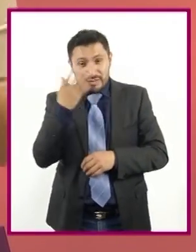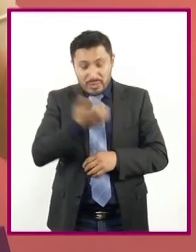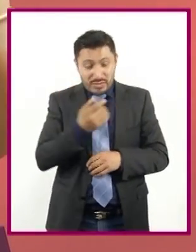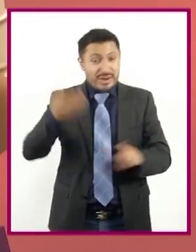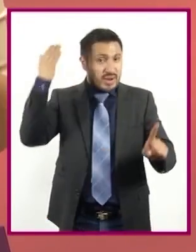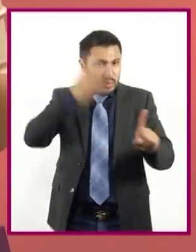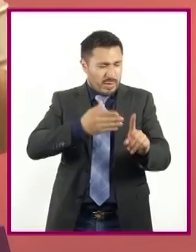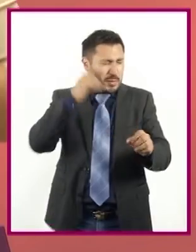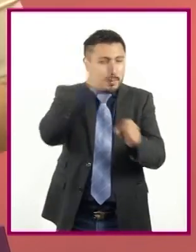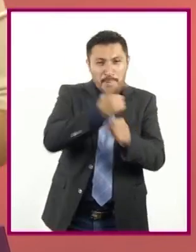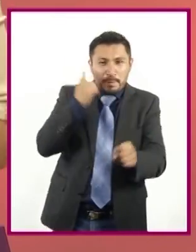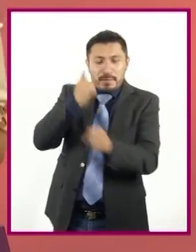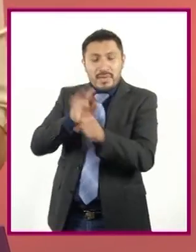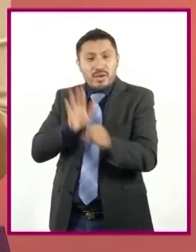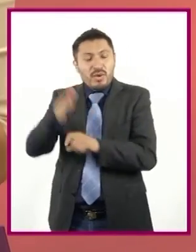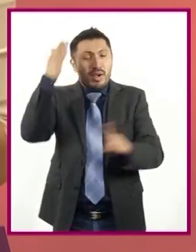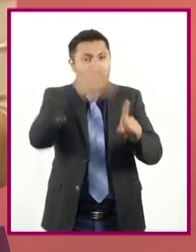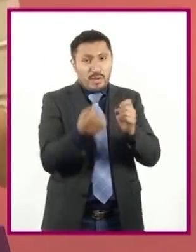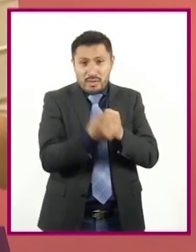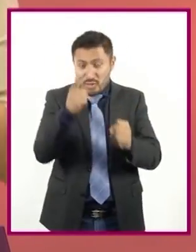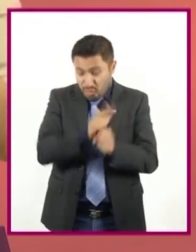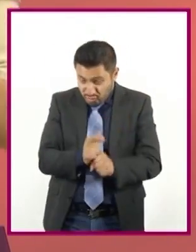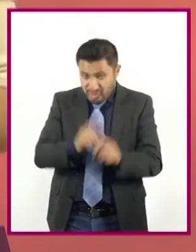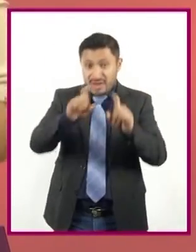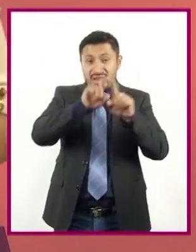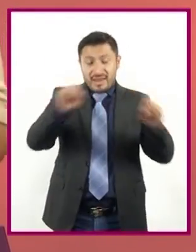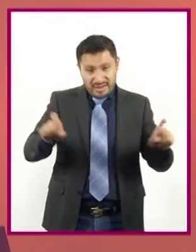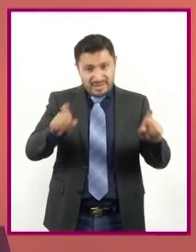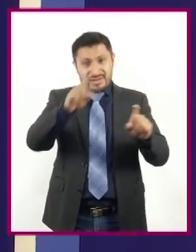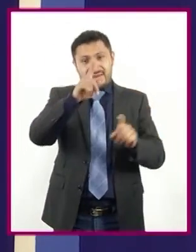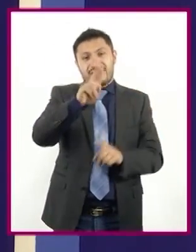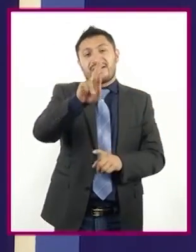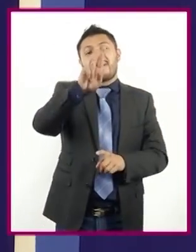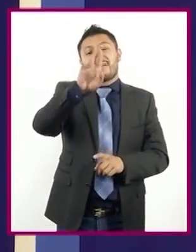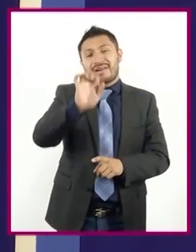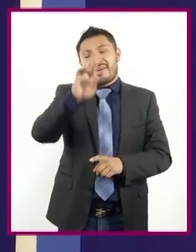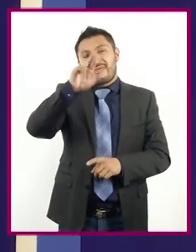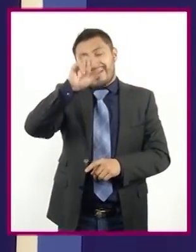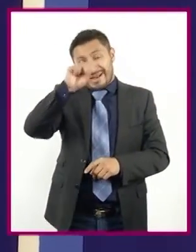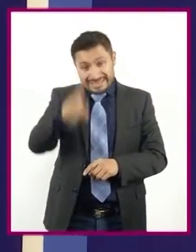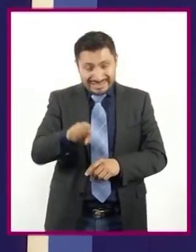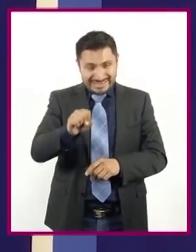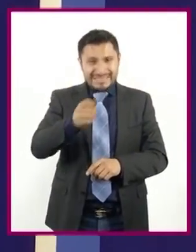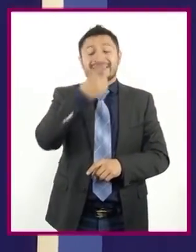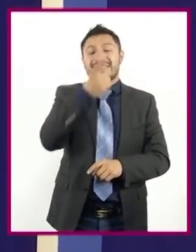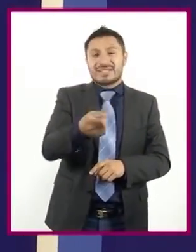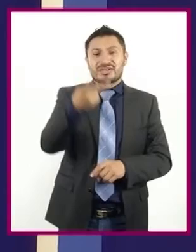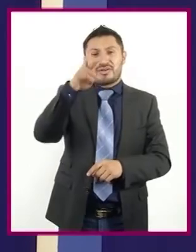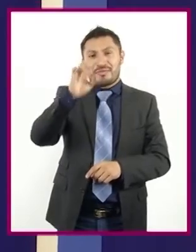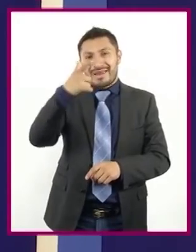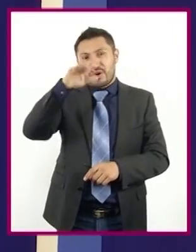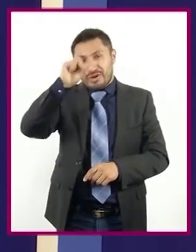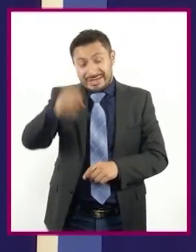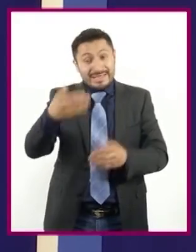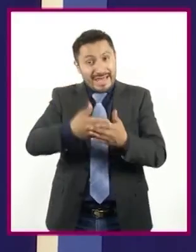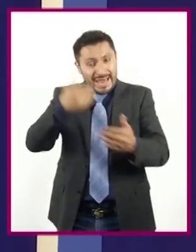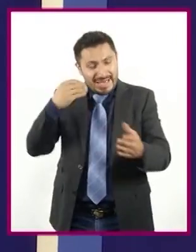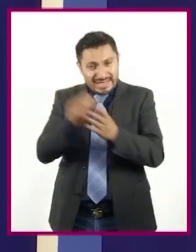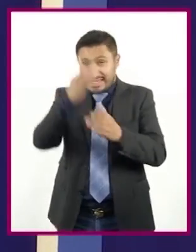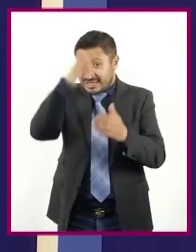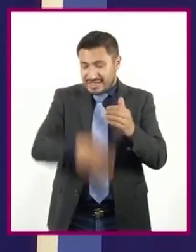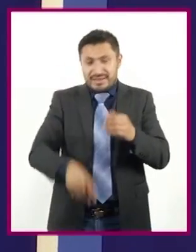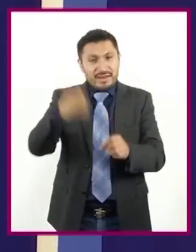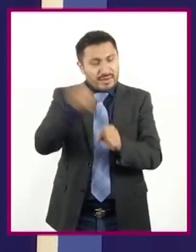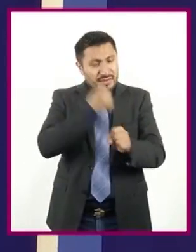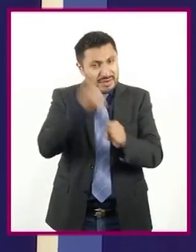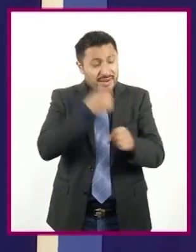identificar propósitos sociales de refranes, dichos y pregones. Antes de despedirnos y concluir esta sesión, pongamos en práctica